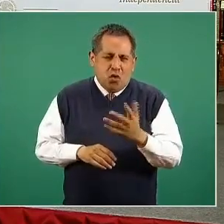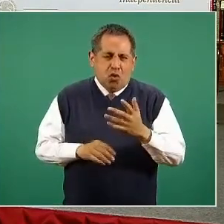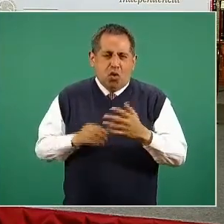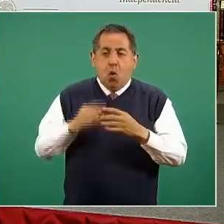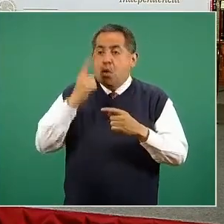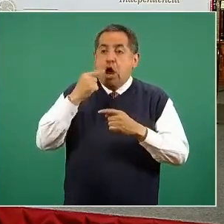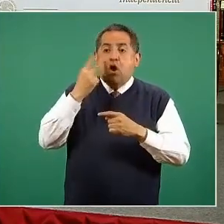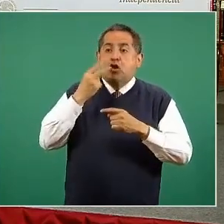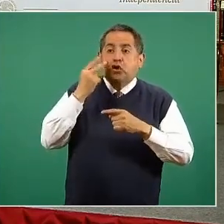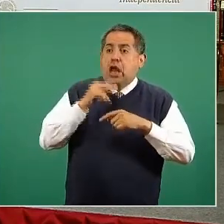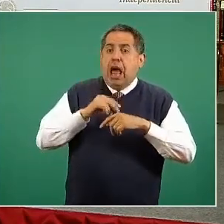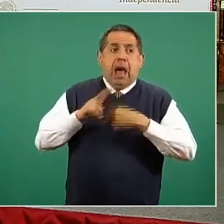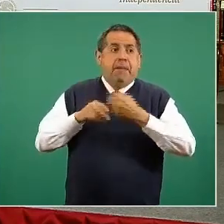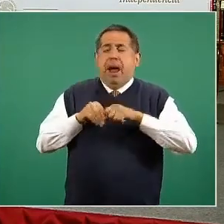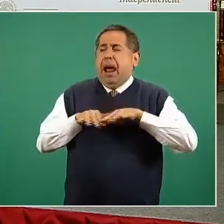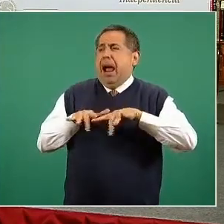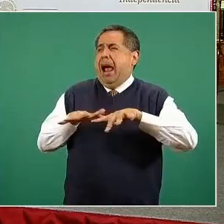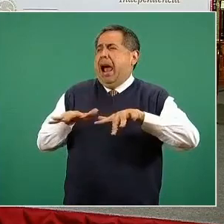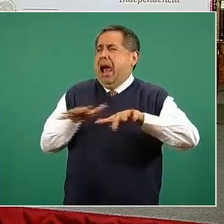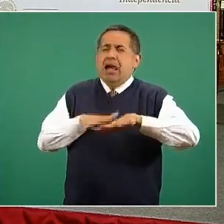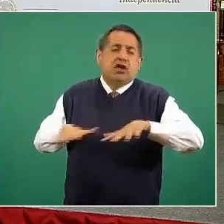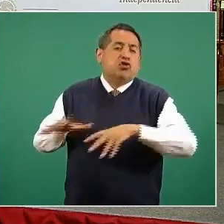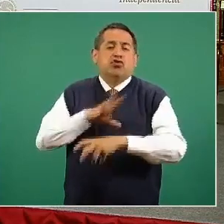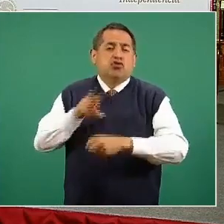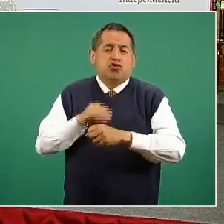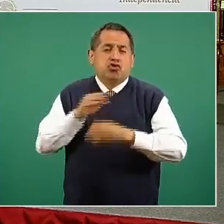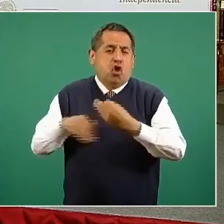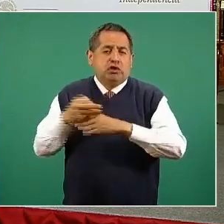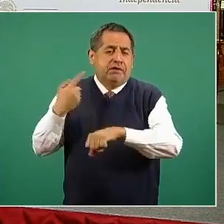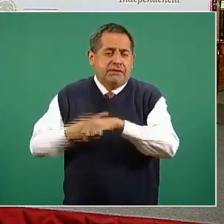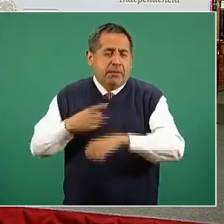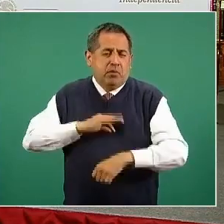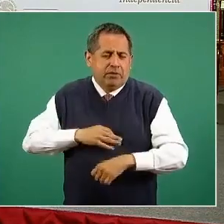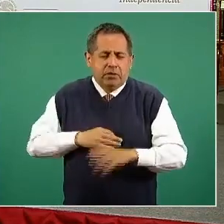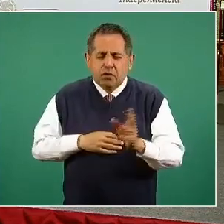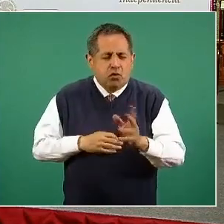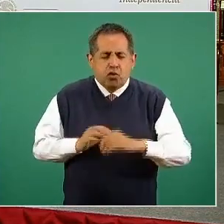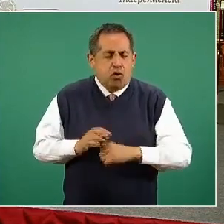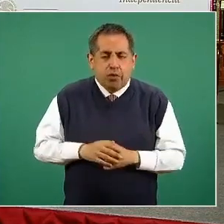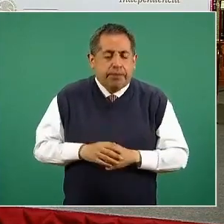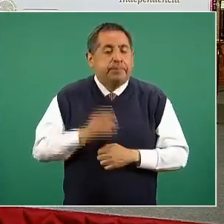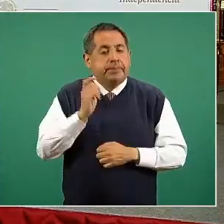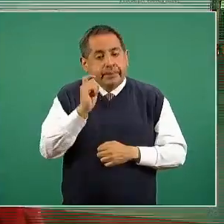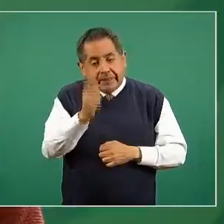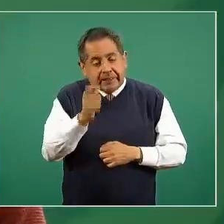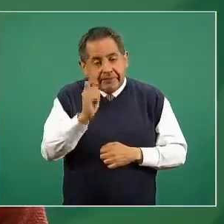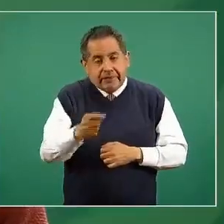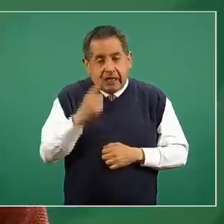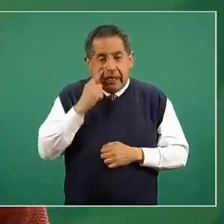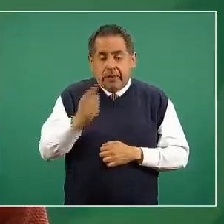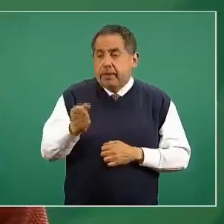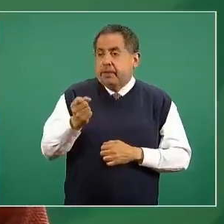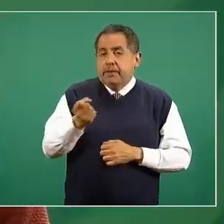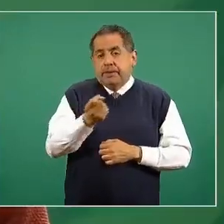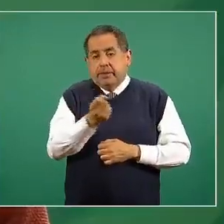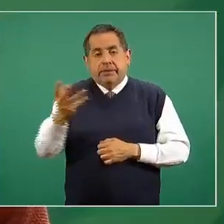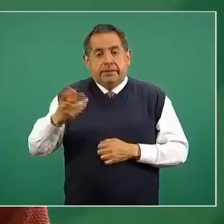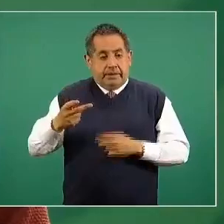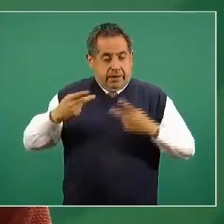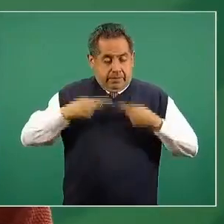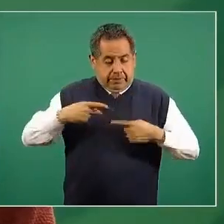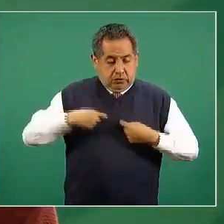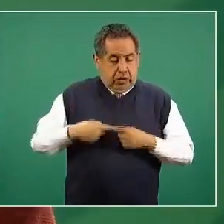minutos o en horas se desplaza de un momento para otro. Es simplemente que el número de personas que cada